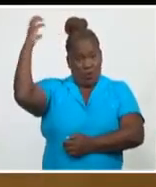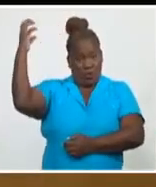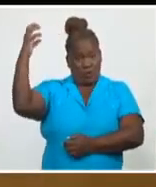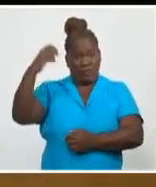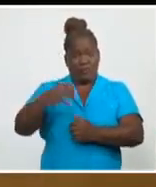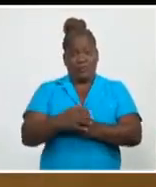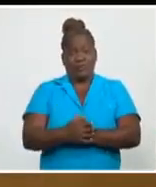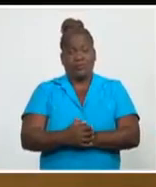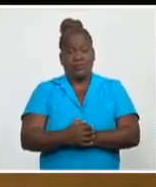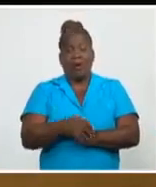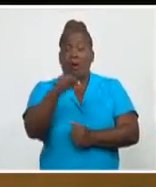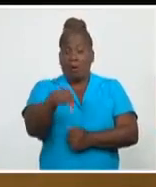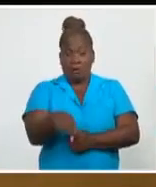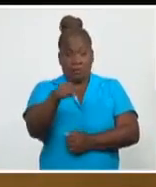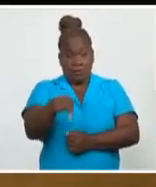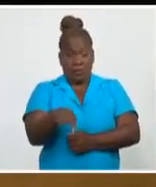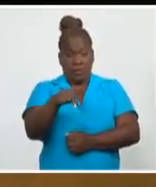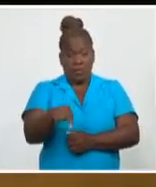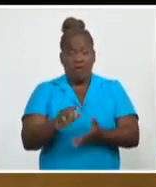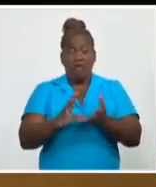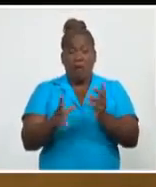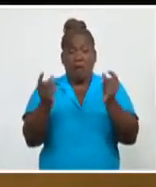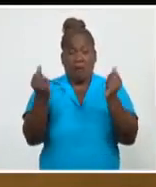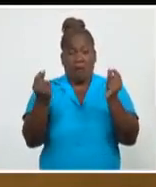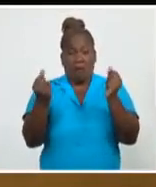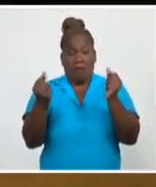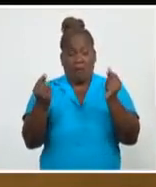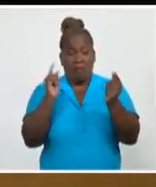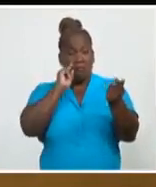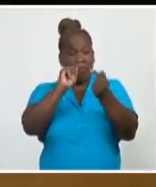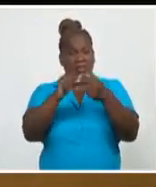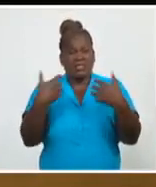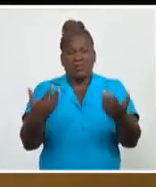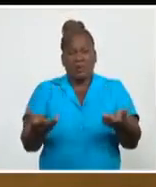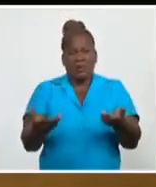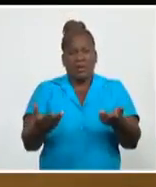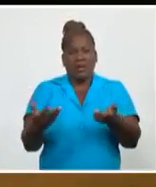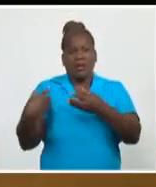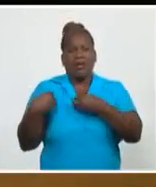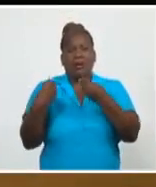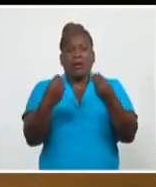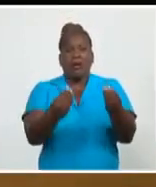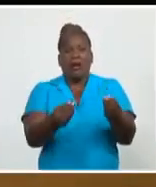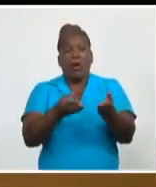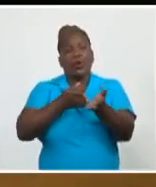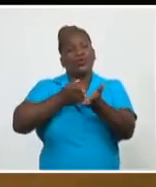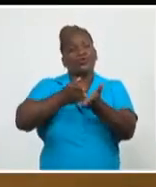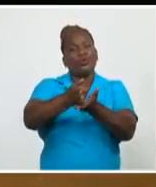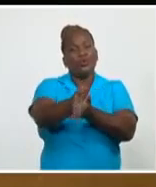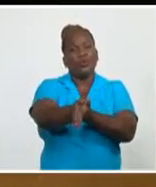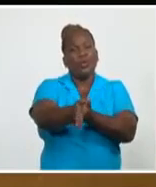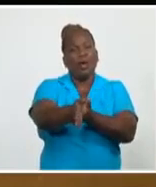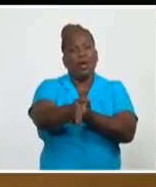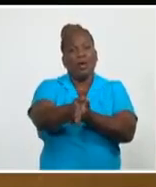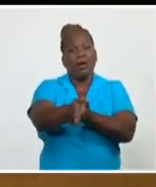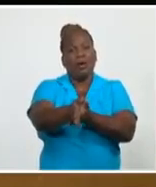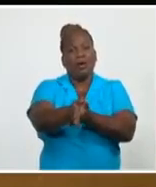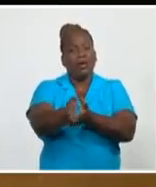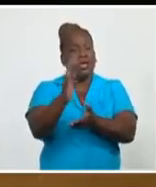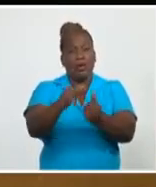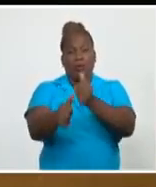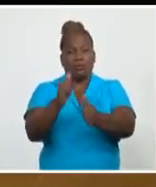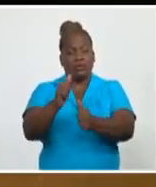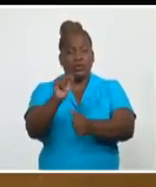de actualizar el modelo económico con el objetivo de garantizar la continuidad e irreversibilidad